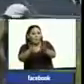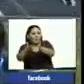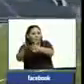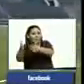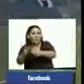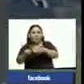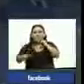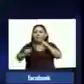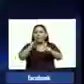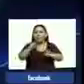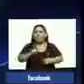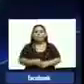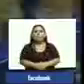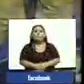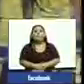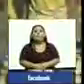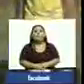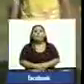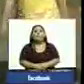autoridades